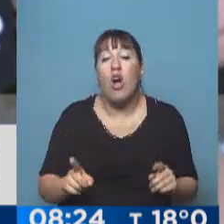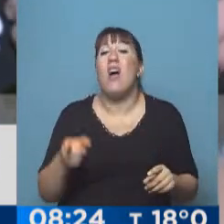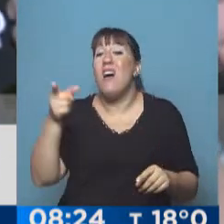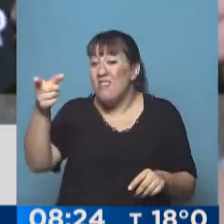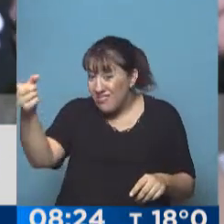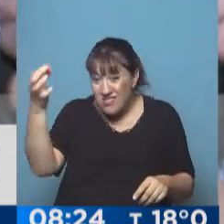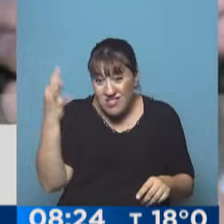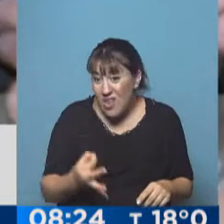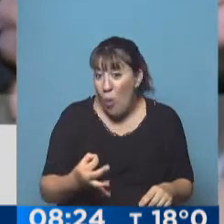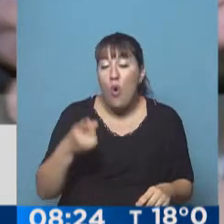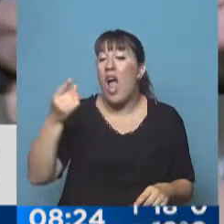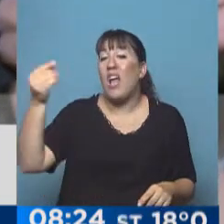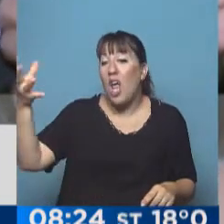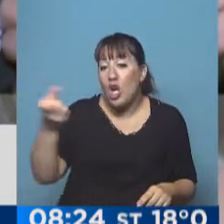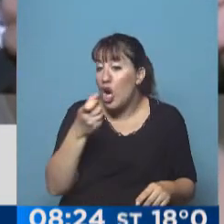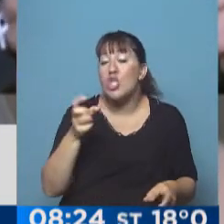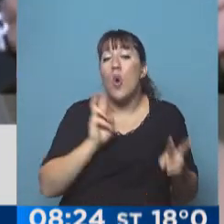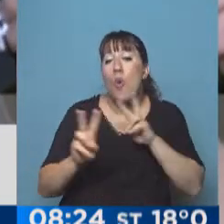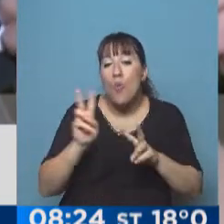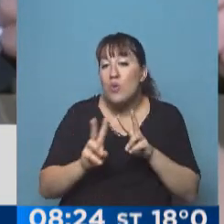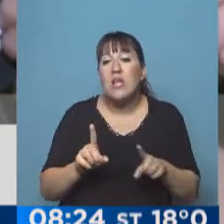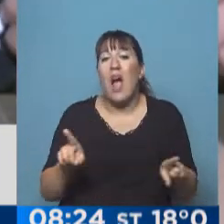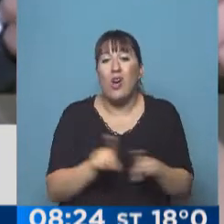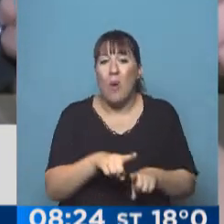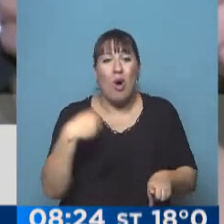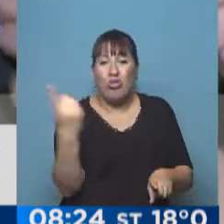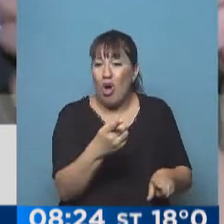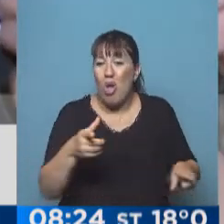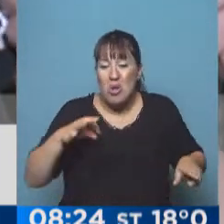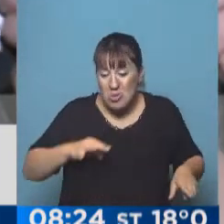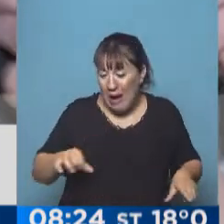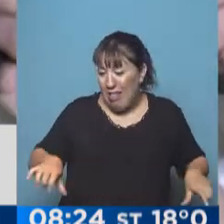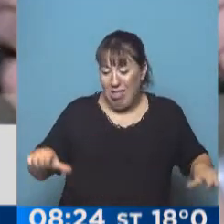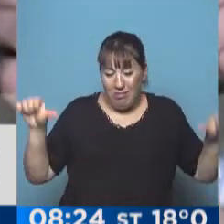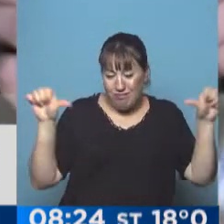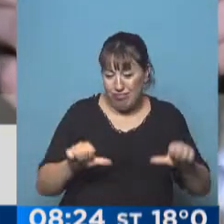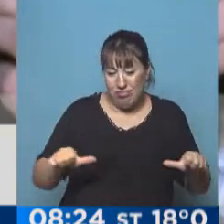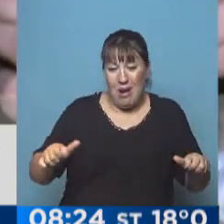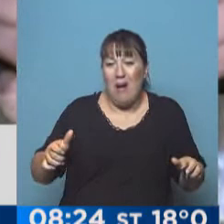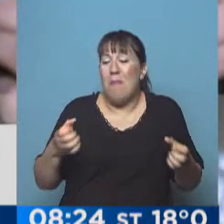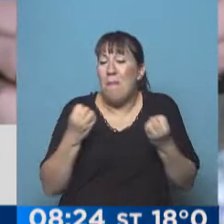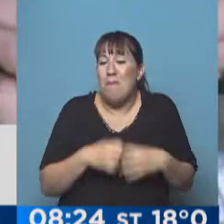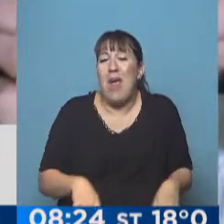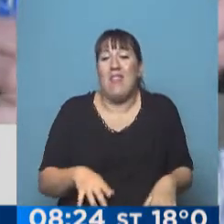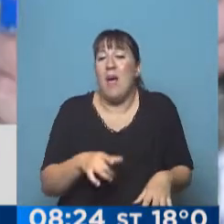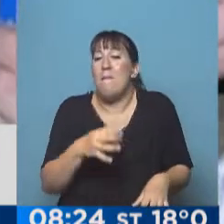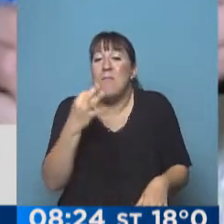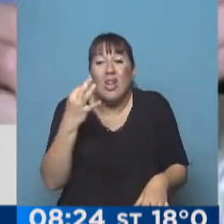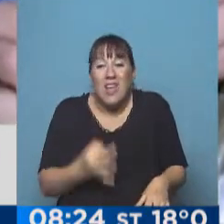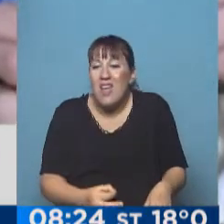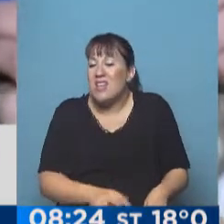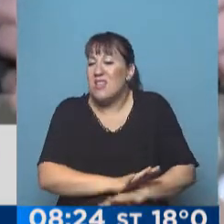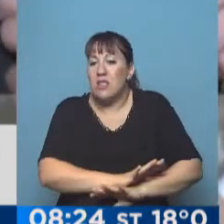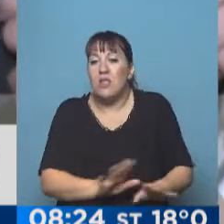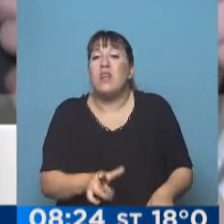lisa y llanamente es romperle el bolsillo al trabajador a la clase media definitivamente porque te van a pegar un viandas oa los